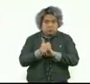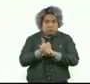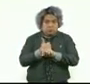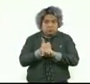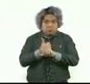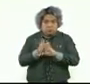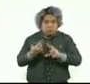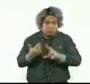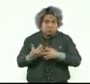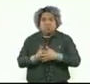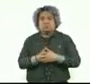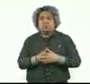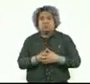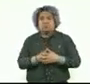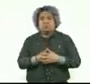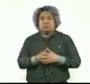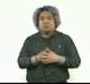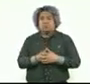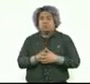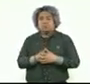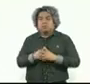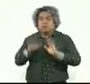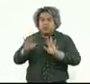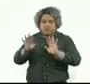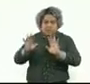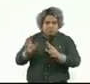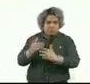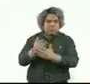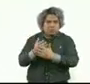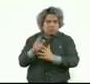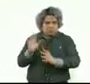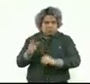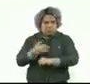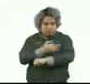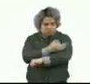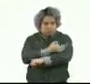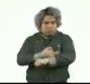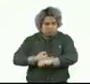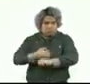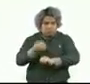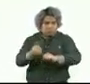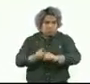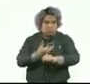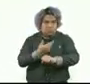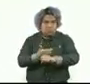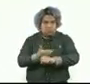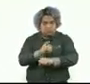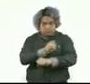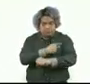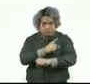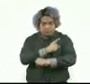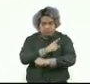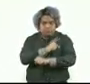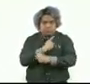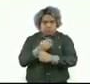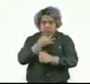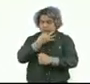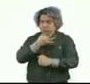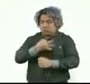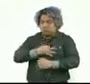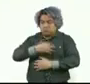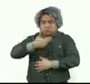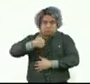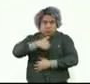Sí. Igual vamos a esperar en la tarde que la Secretaría de Salud nos informe. No llegó